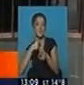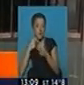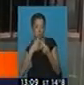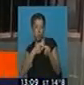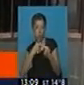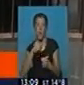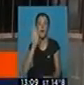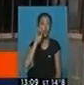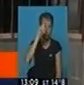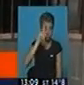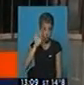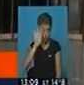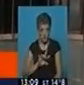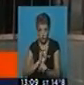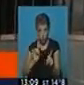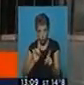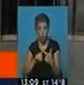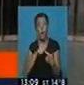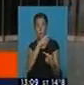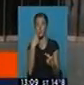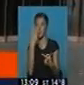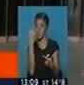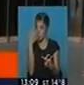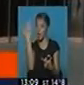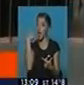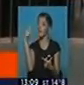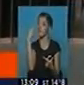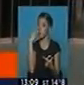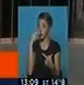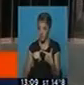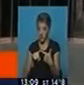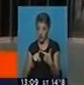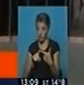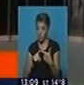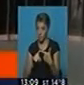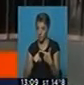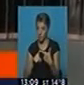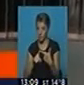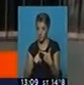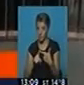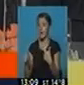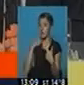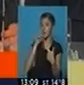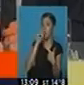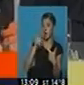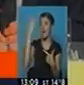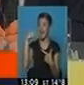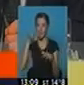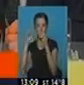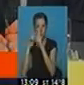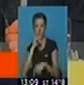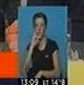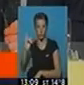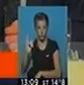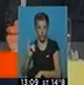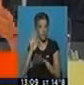también lo estudiaste mucho, la recibió Bolivia, Evo Morales la denunció y logró contrarrestarla? Hoy el chavismo